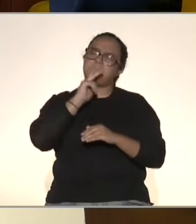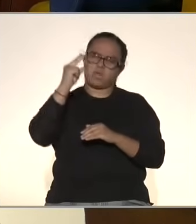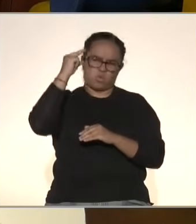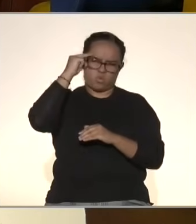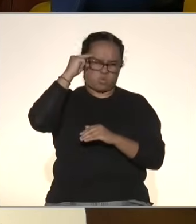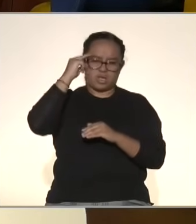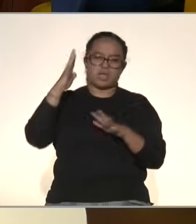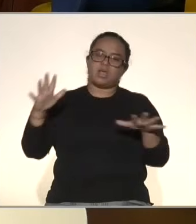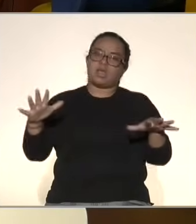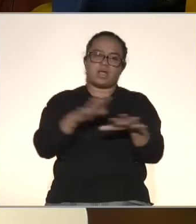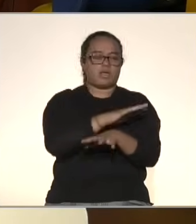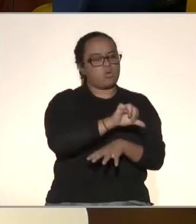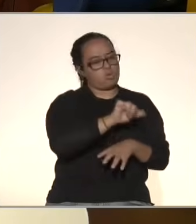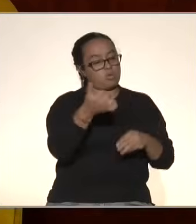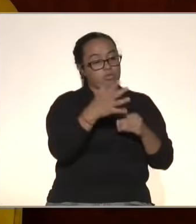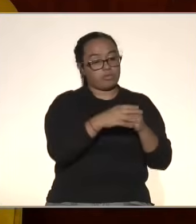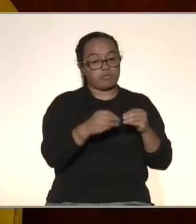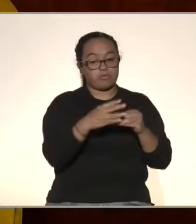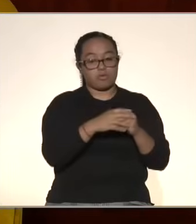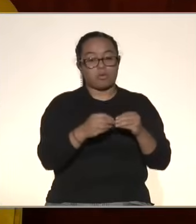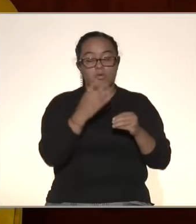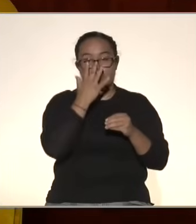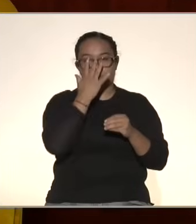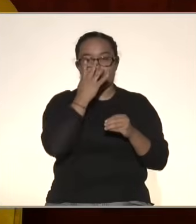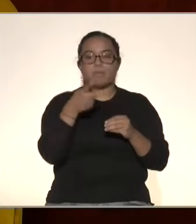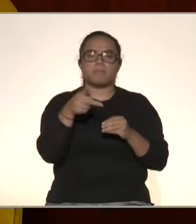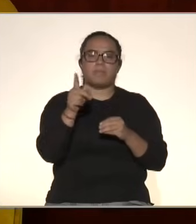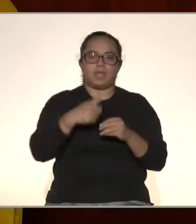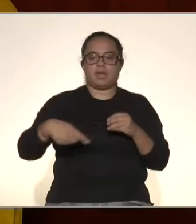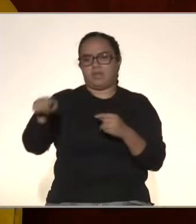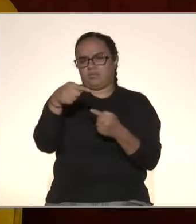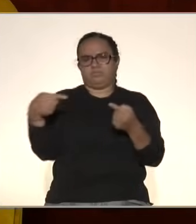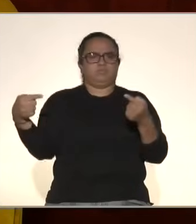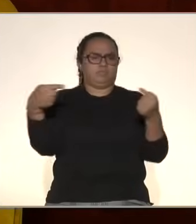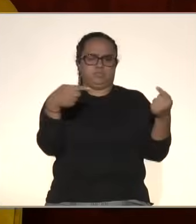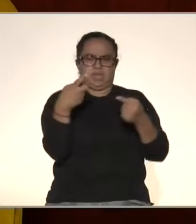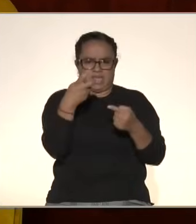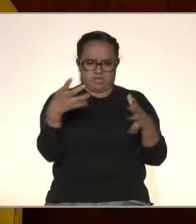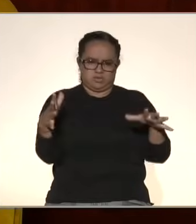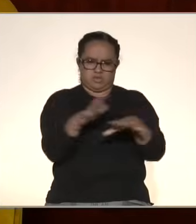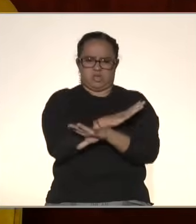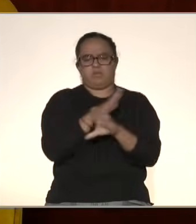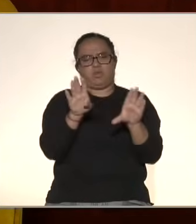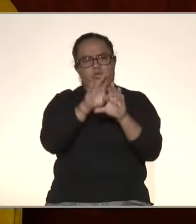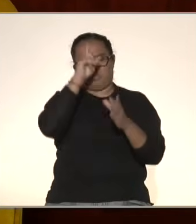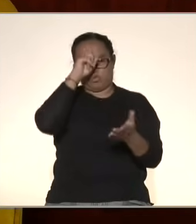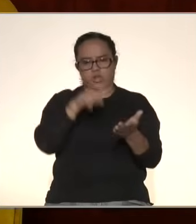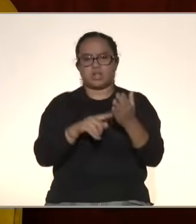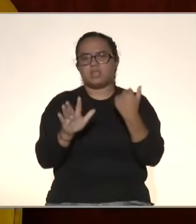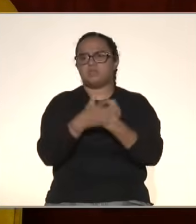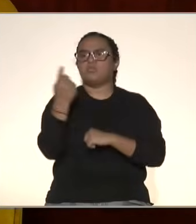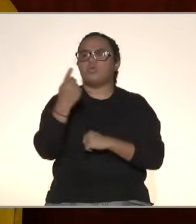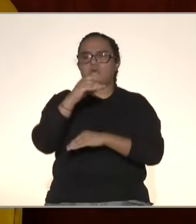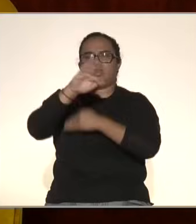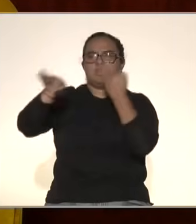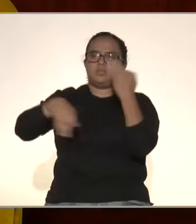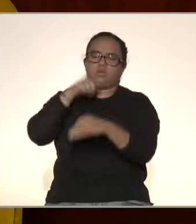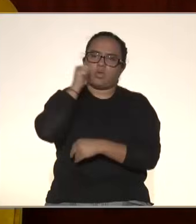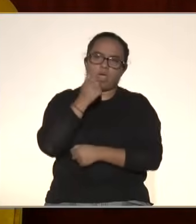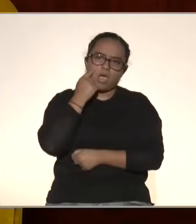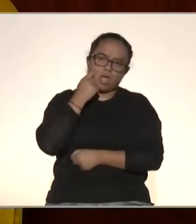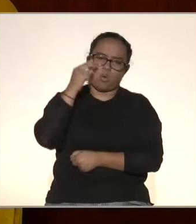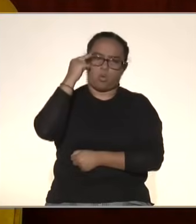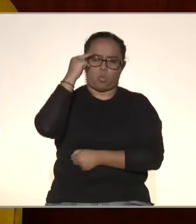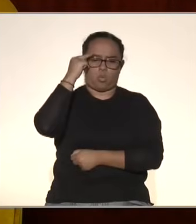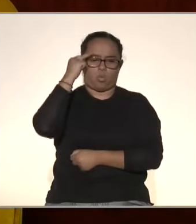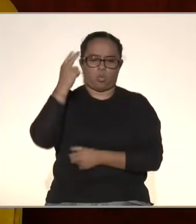por otra fruta, pero que también hubo ahí un roce en este cambio de tradición, porque pues todos celebran con uvas.